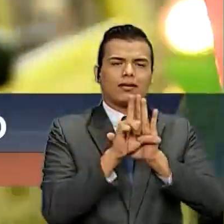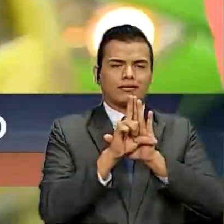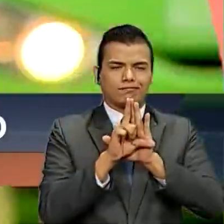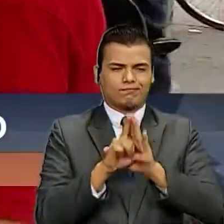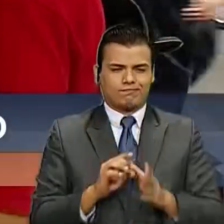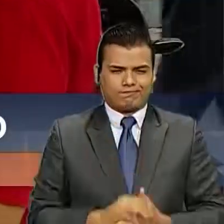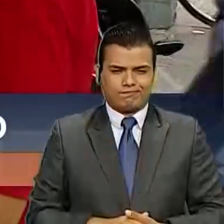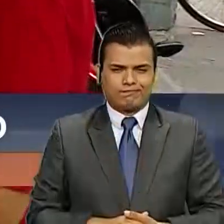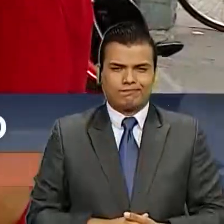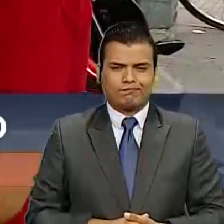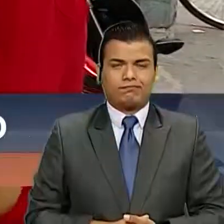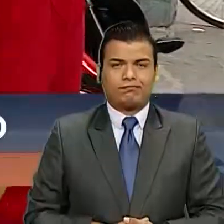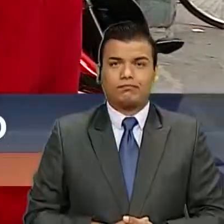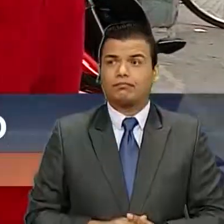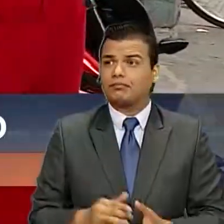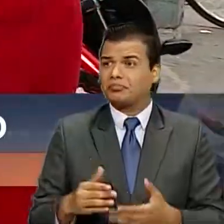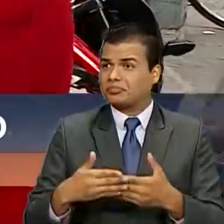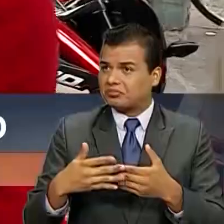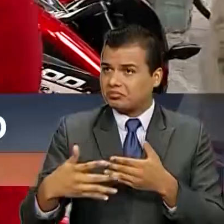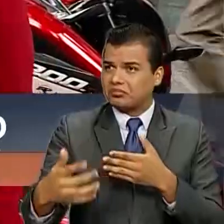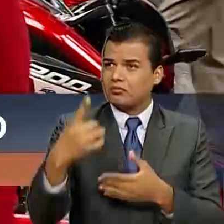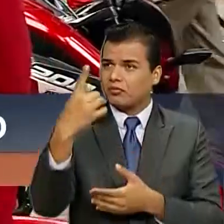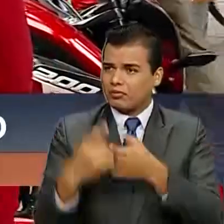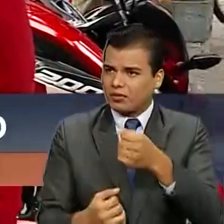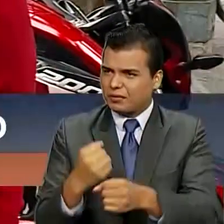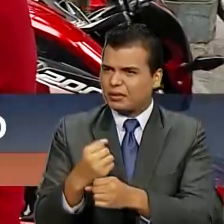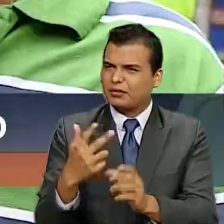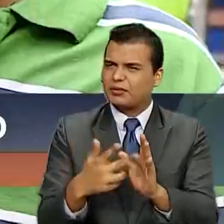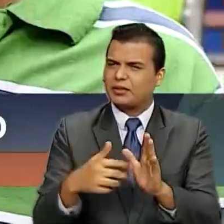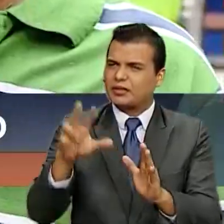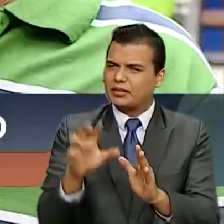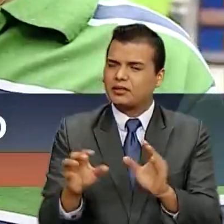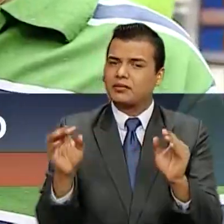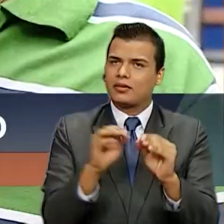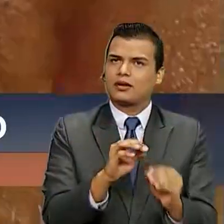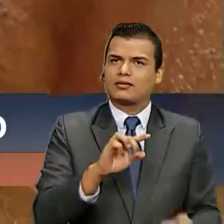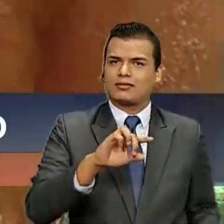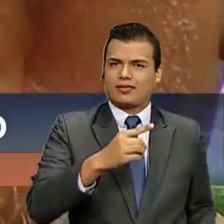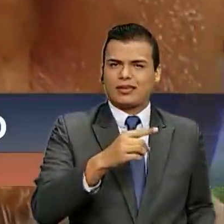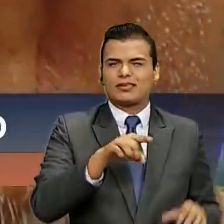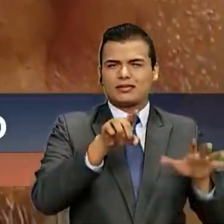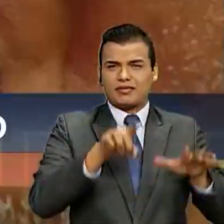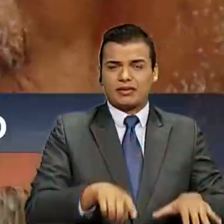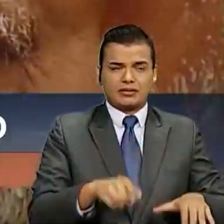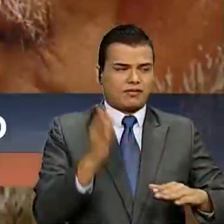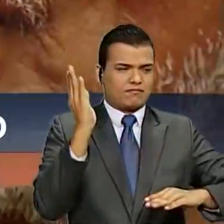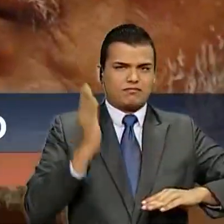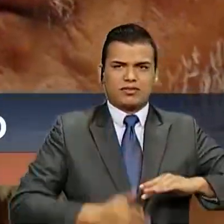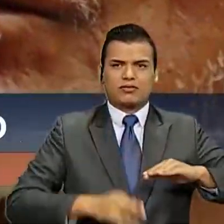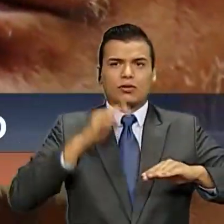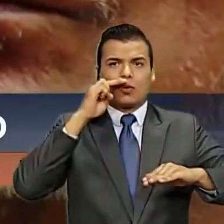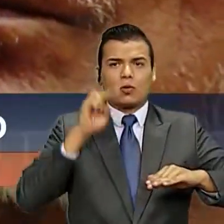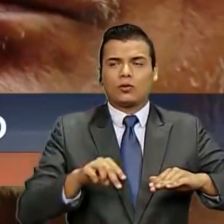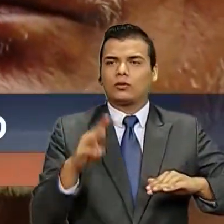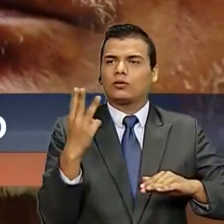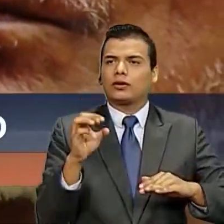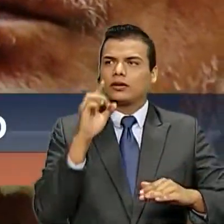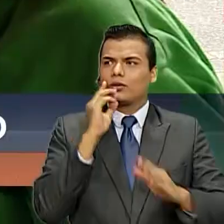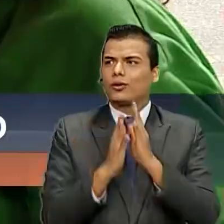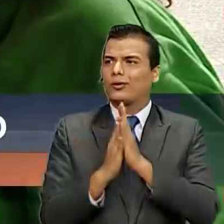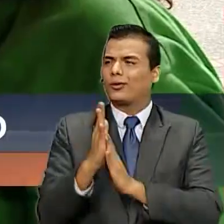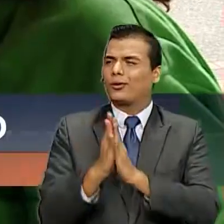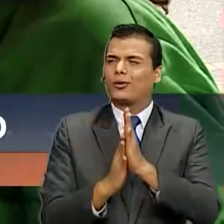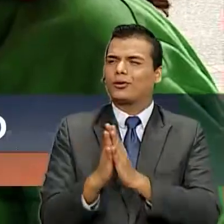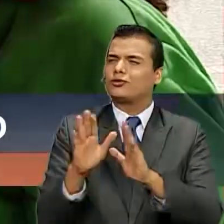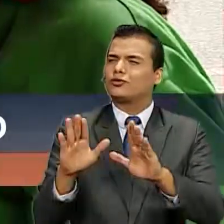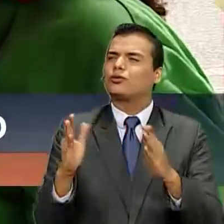resto del año, prácticamente el segundo semestre, ¿qué podemos esperar ya de las iniciativas de la Lotería del Valle? Bueno,